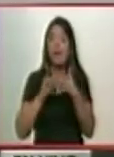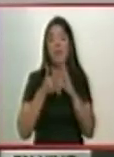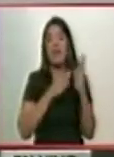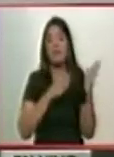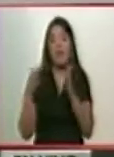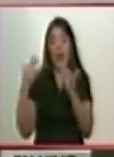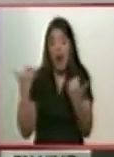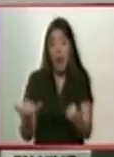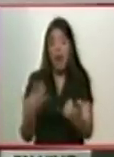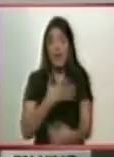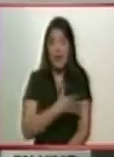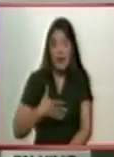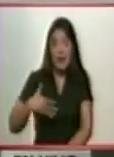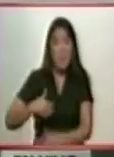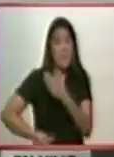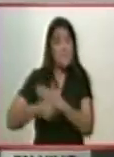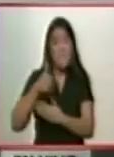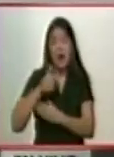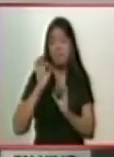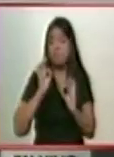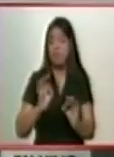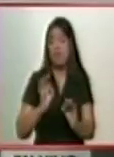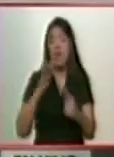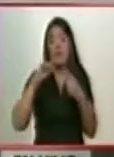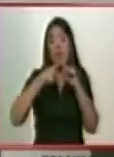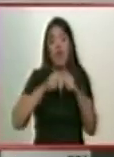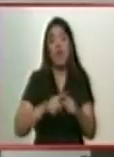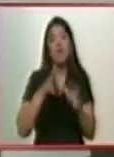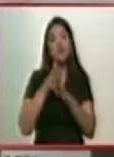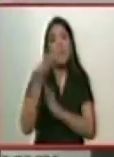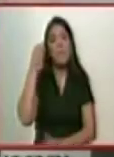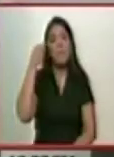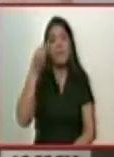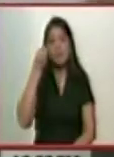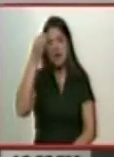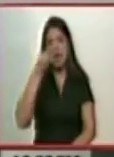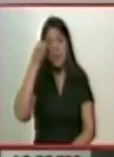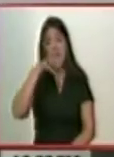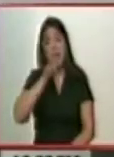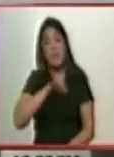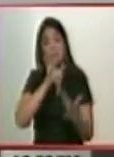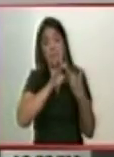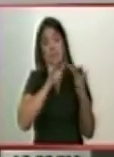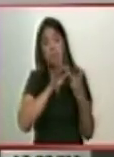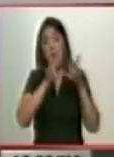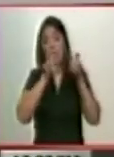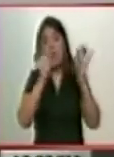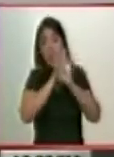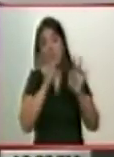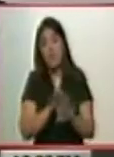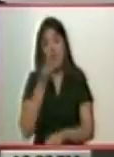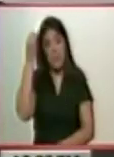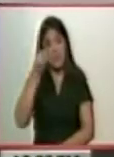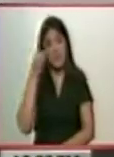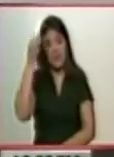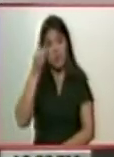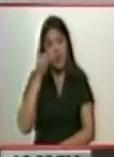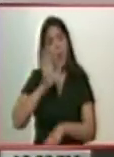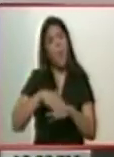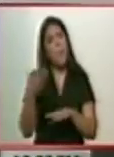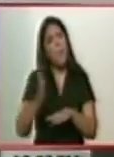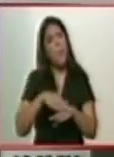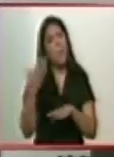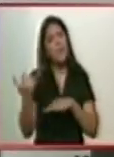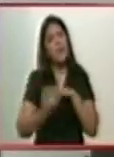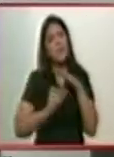que estamos buscando de multiplicación desde el punto de vista de pensamientos y de articular aún más nuevas formas de pensamiento porque están los